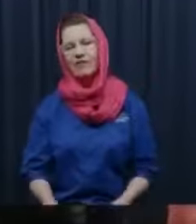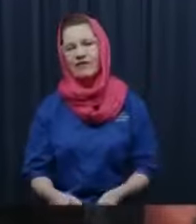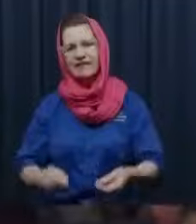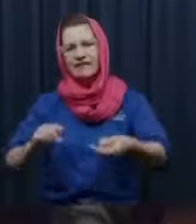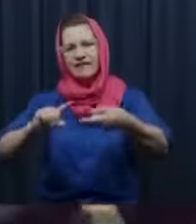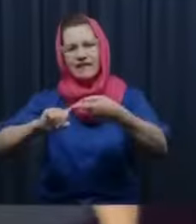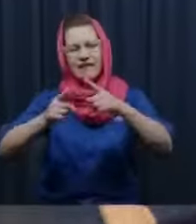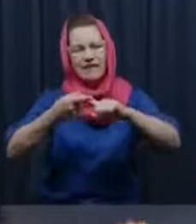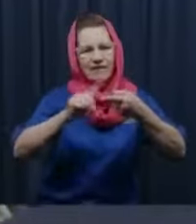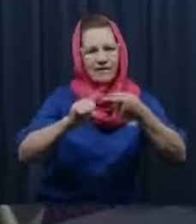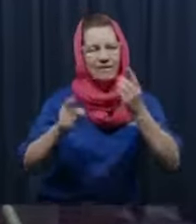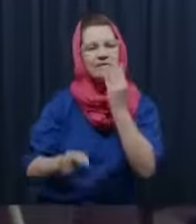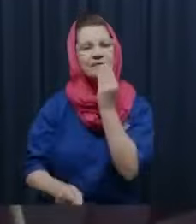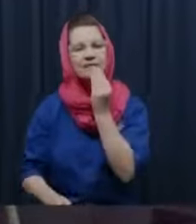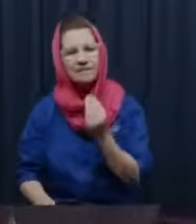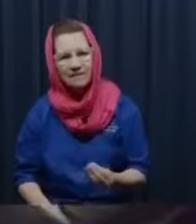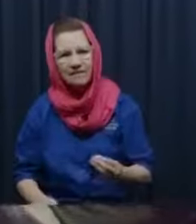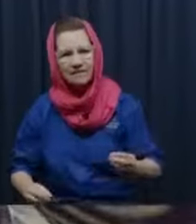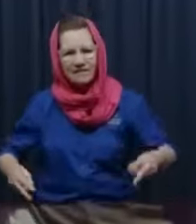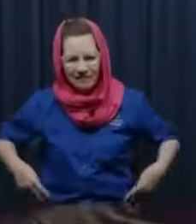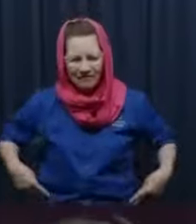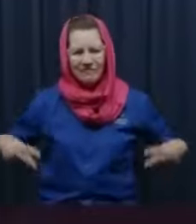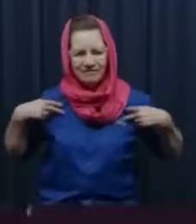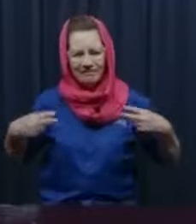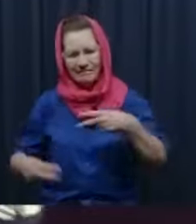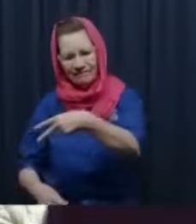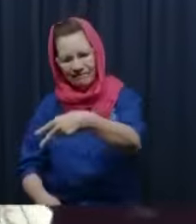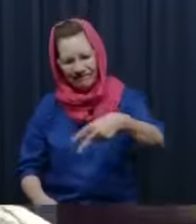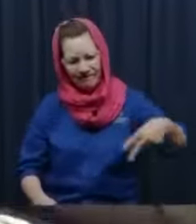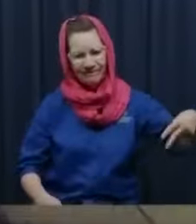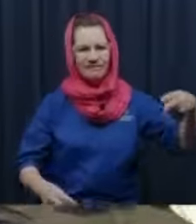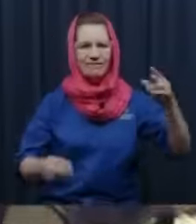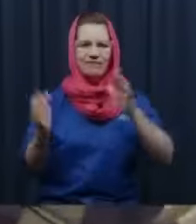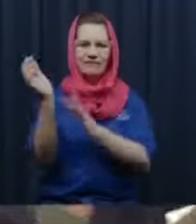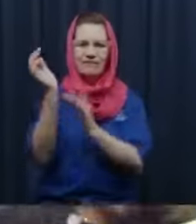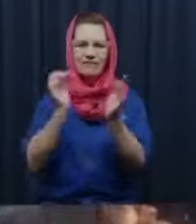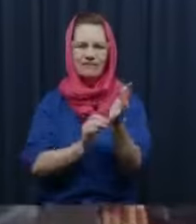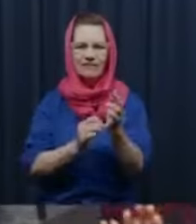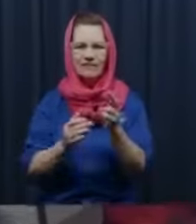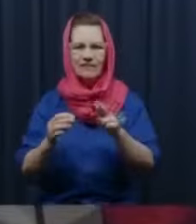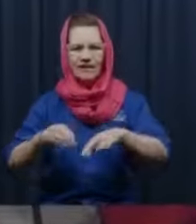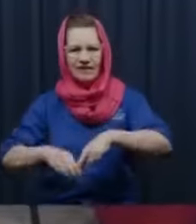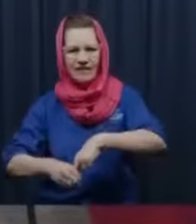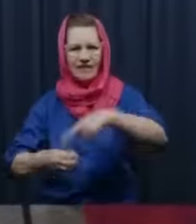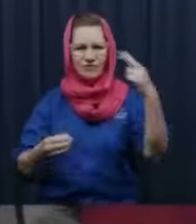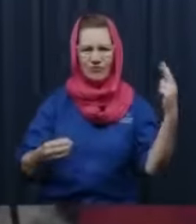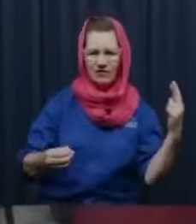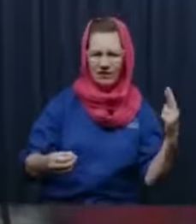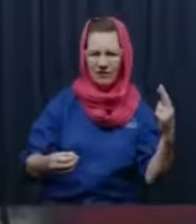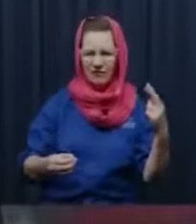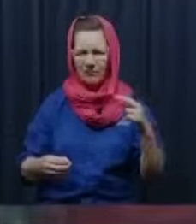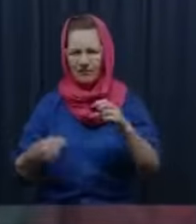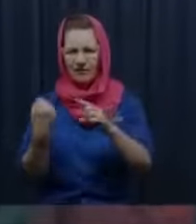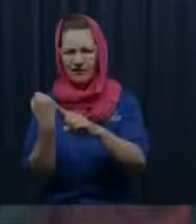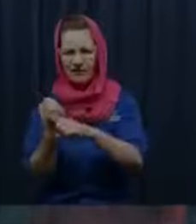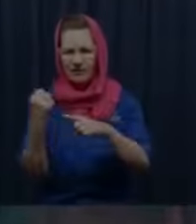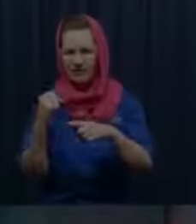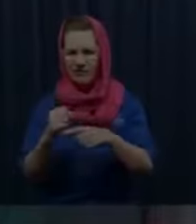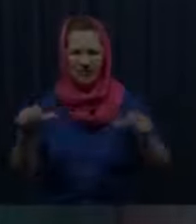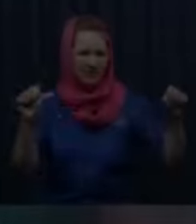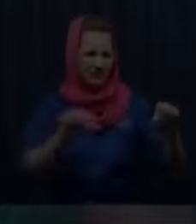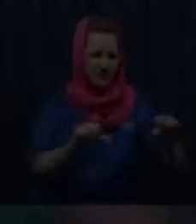sobrevivirán en el nombre de Jesús siga orando renunciando a esa situación y recibiendo lo que de Dios